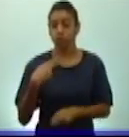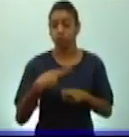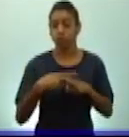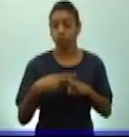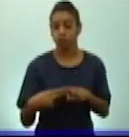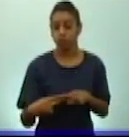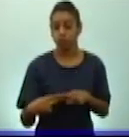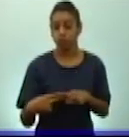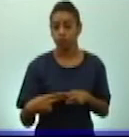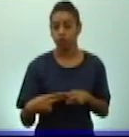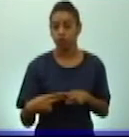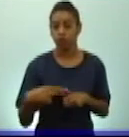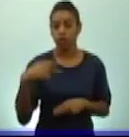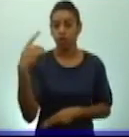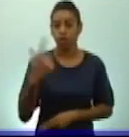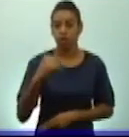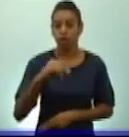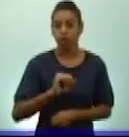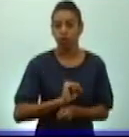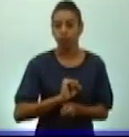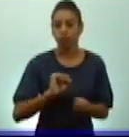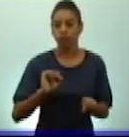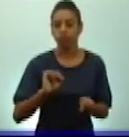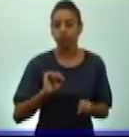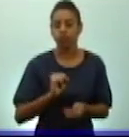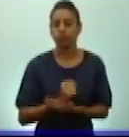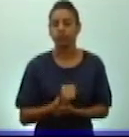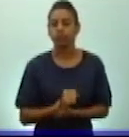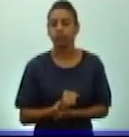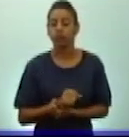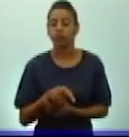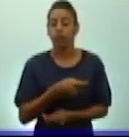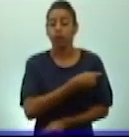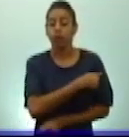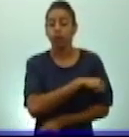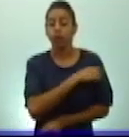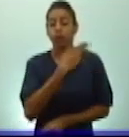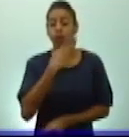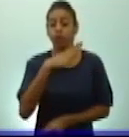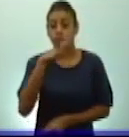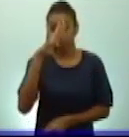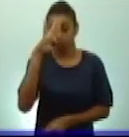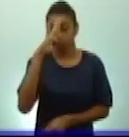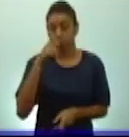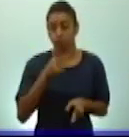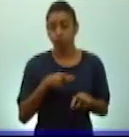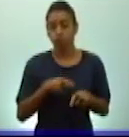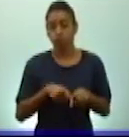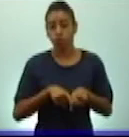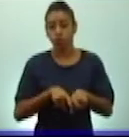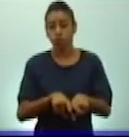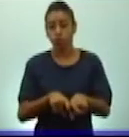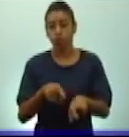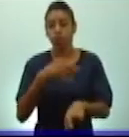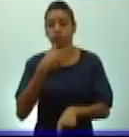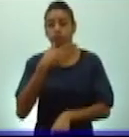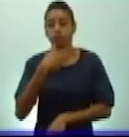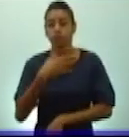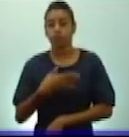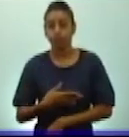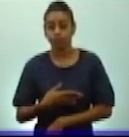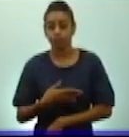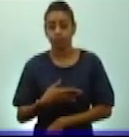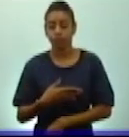como un sabotaje. No obstante, el pueblo cubano acompañó al líder indiscutible Fidel